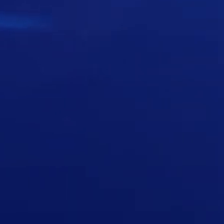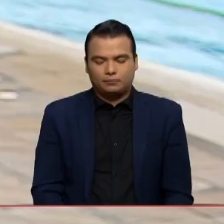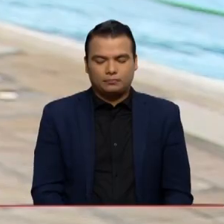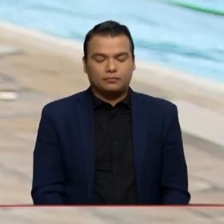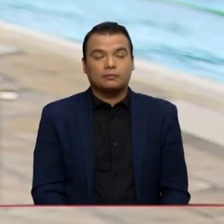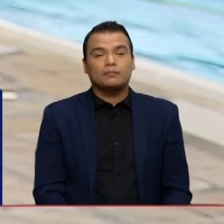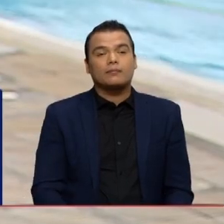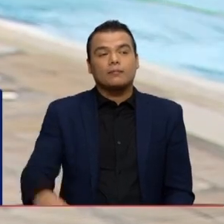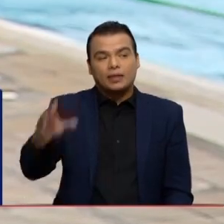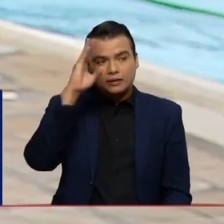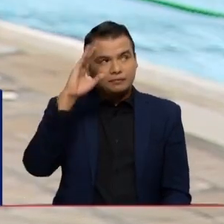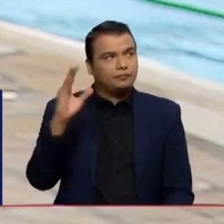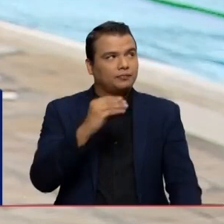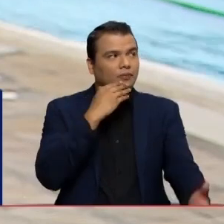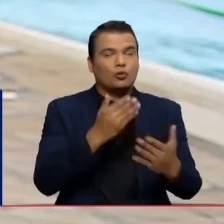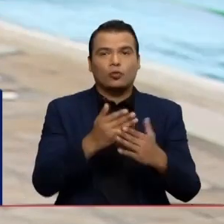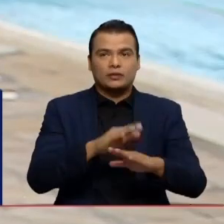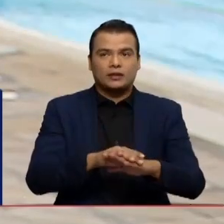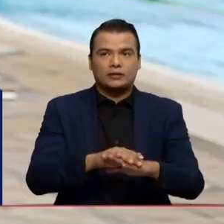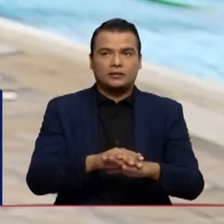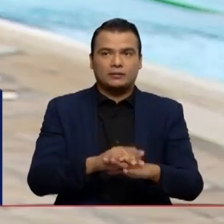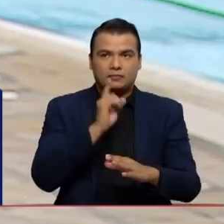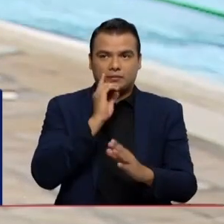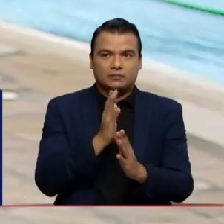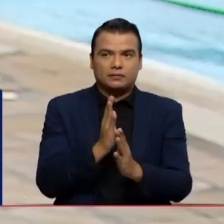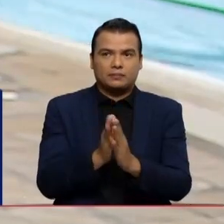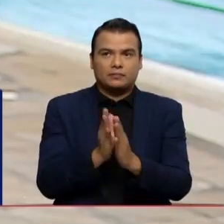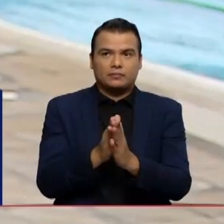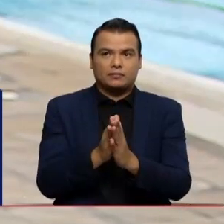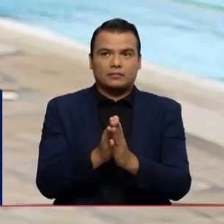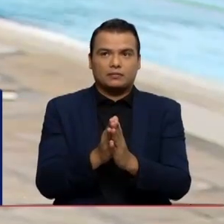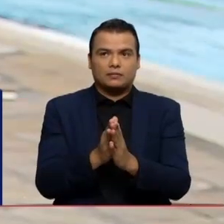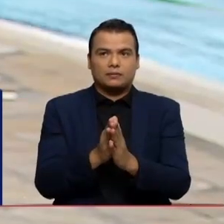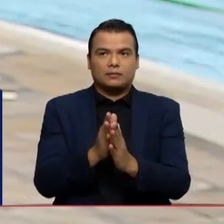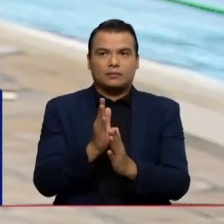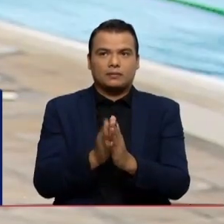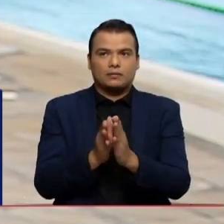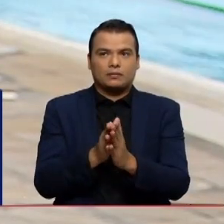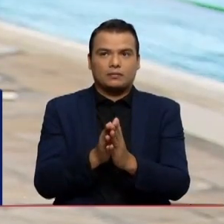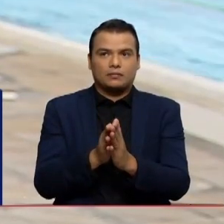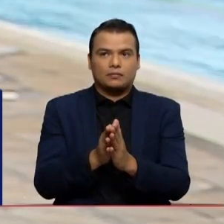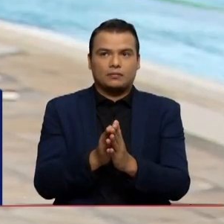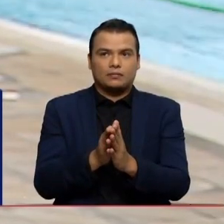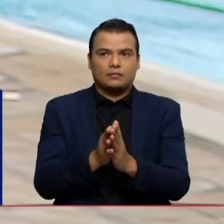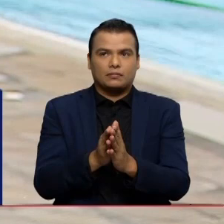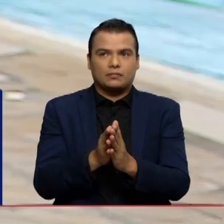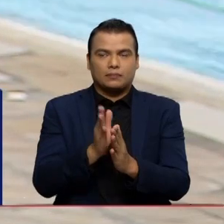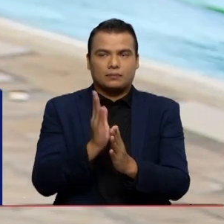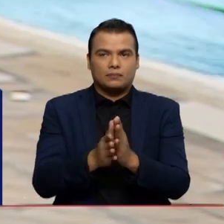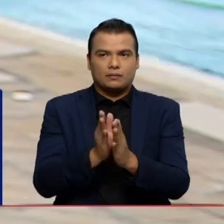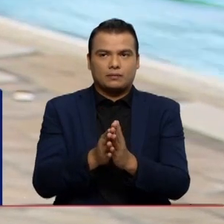Hola, ¿qué tal? Muy buenas tardes. Hoy es el cuarto día de competencias aquí en las piscinas Hernando Botero, escenario donde se han medido